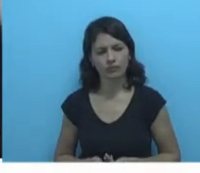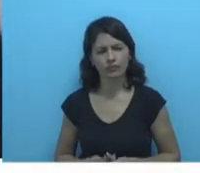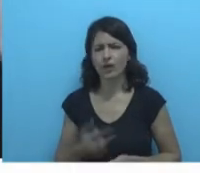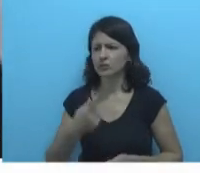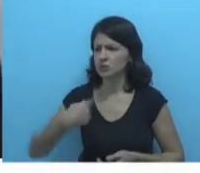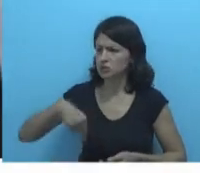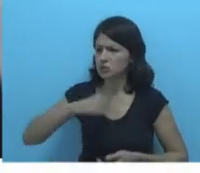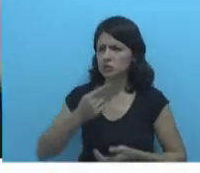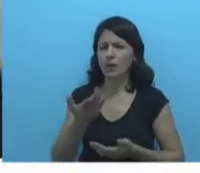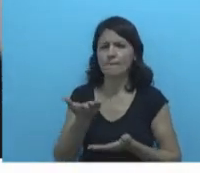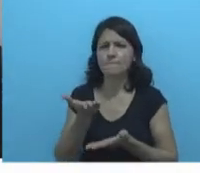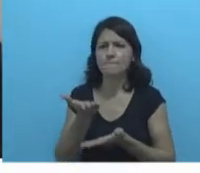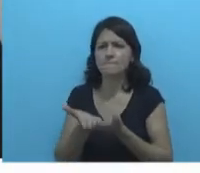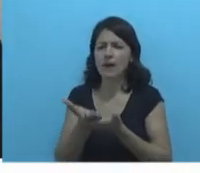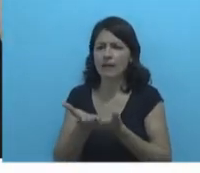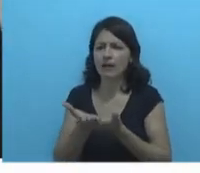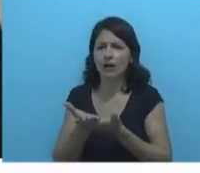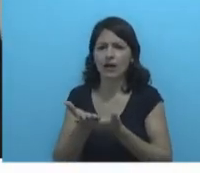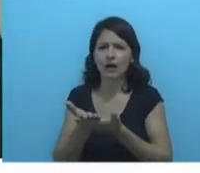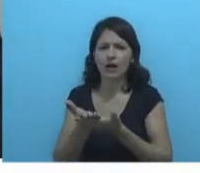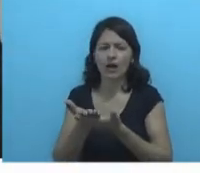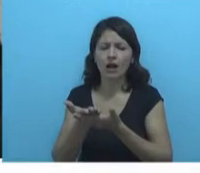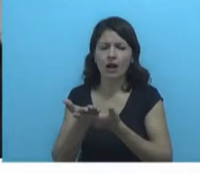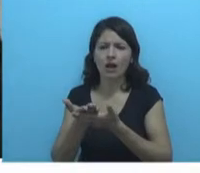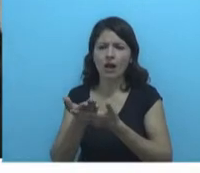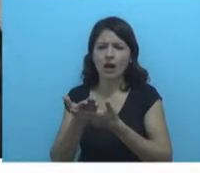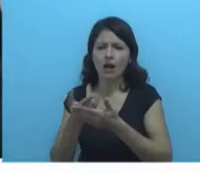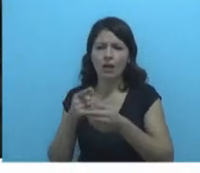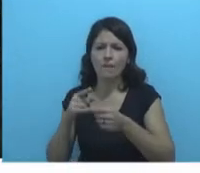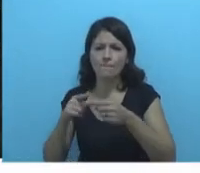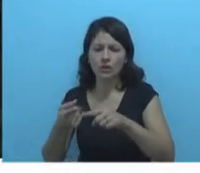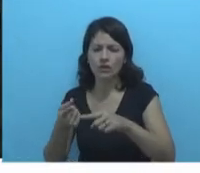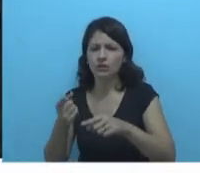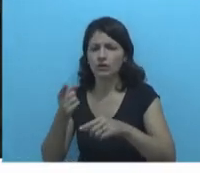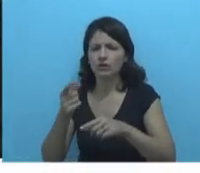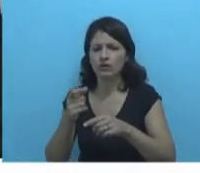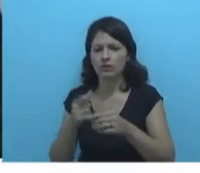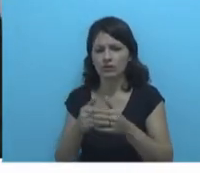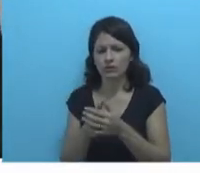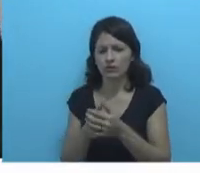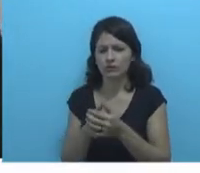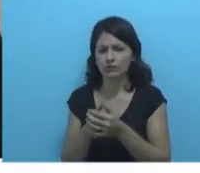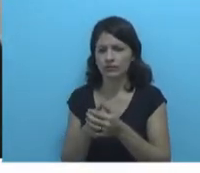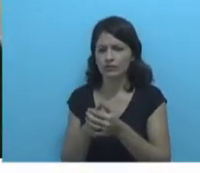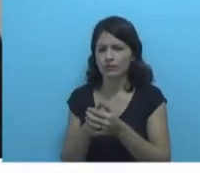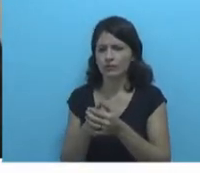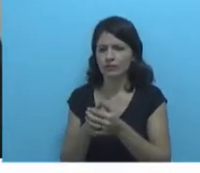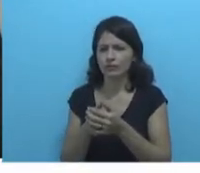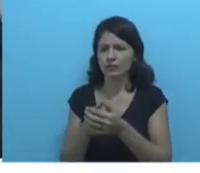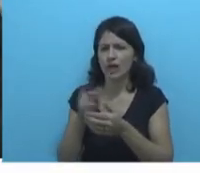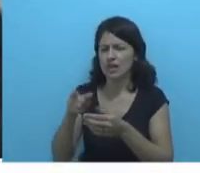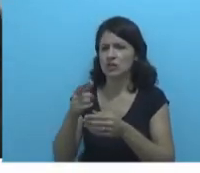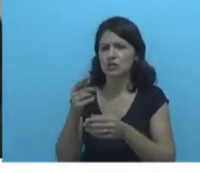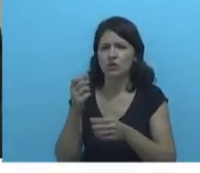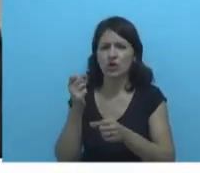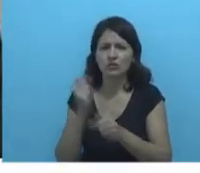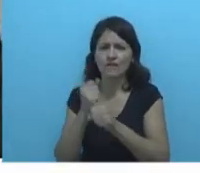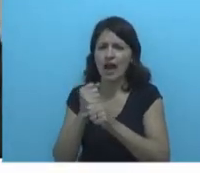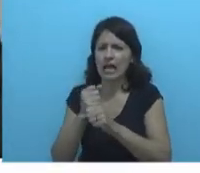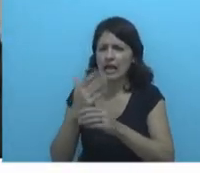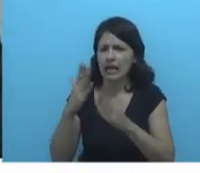políticos que no actúen de manera precipitada y solo para los